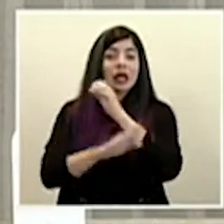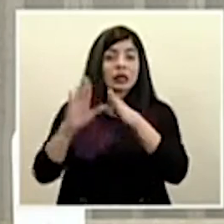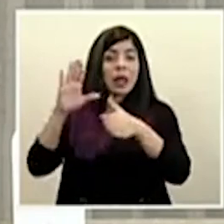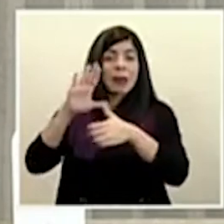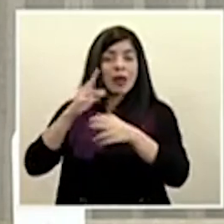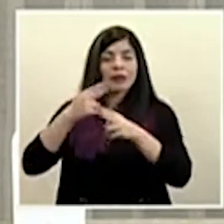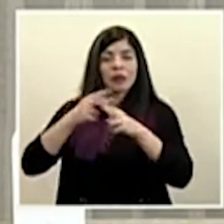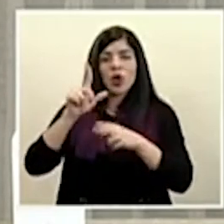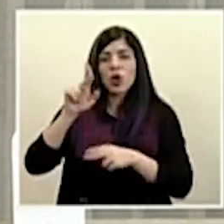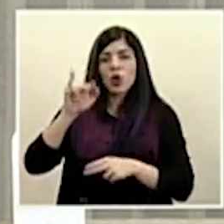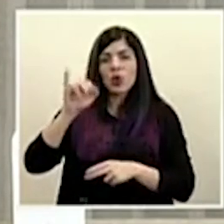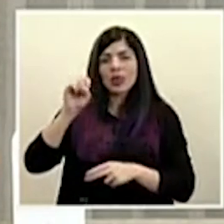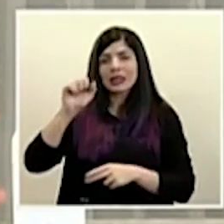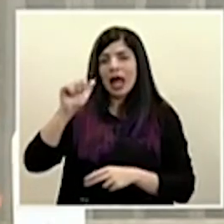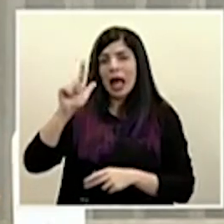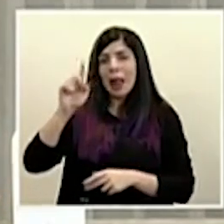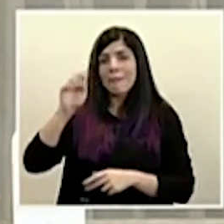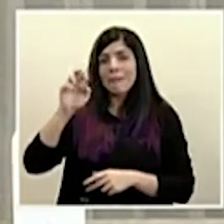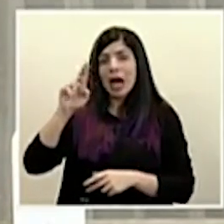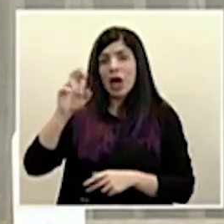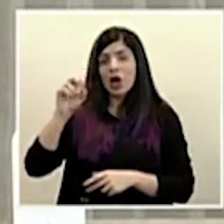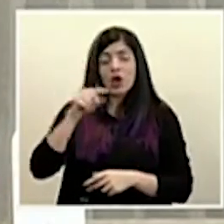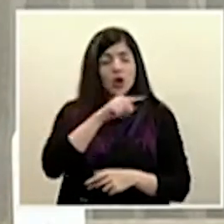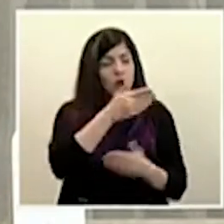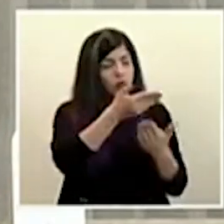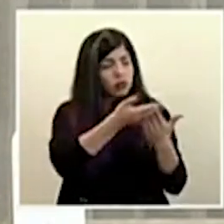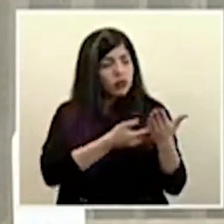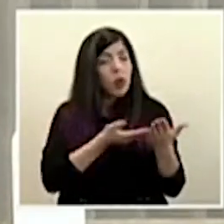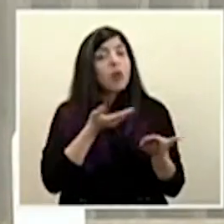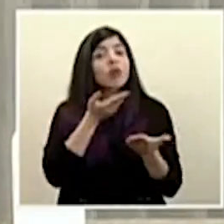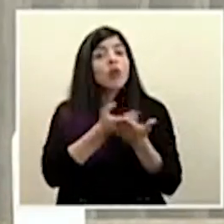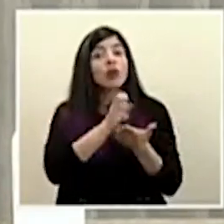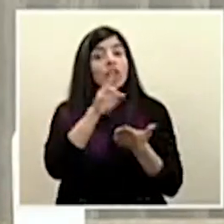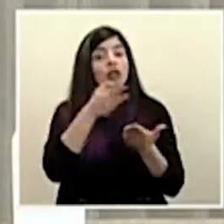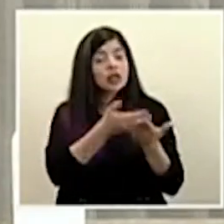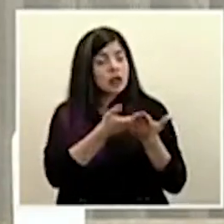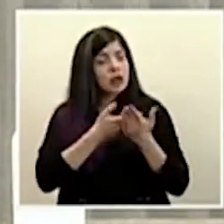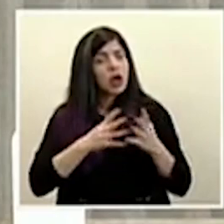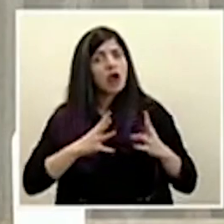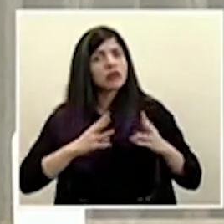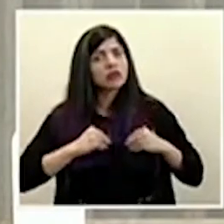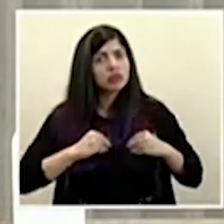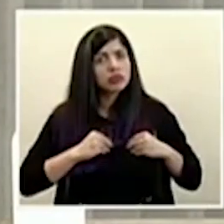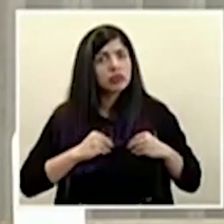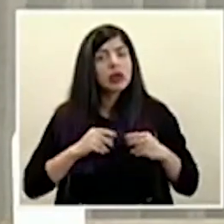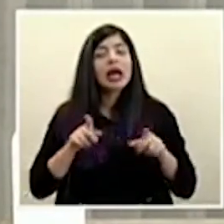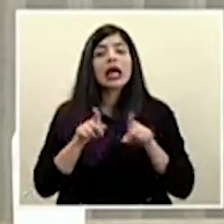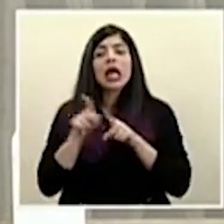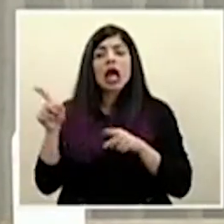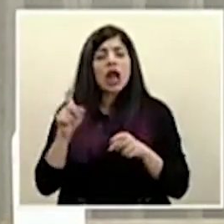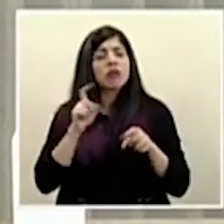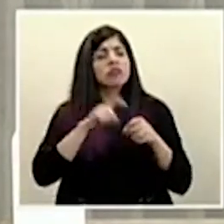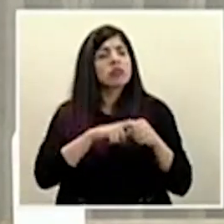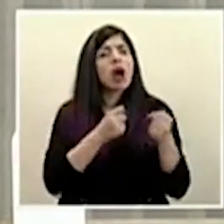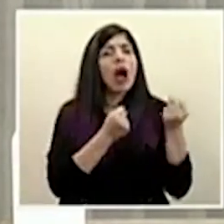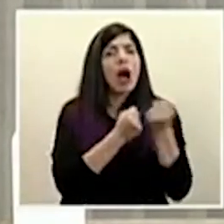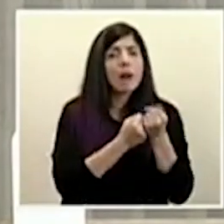Almagro, ha acogido la propuesta de Costa Rica y se está sumando también a la propuesta con lo que buscaríamos